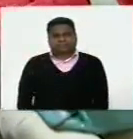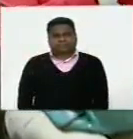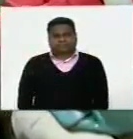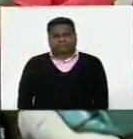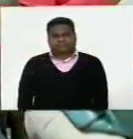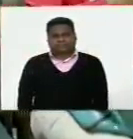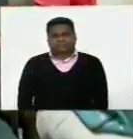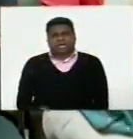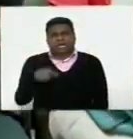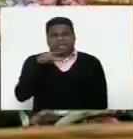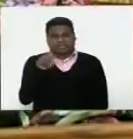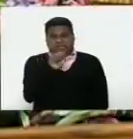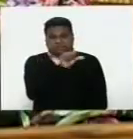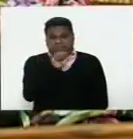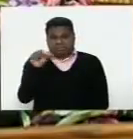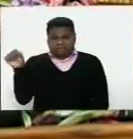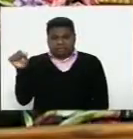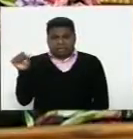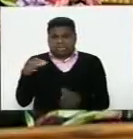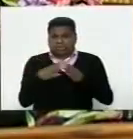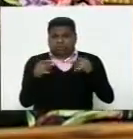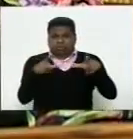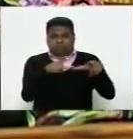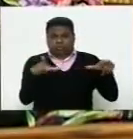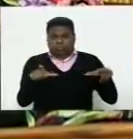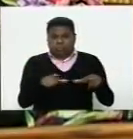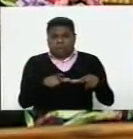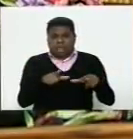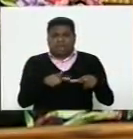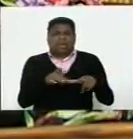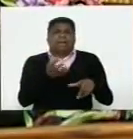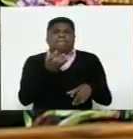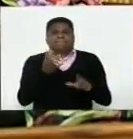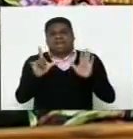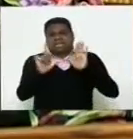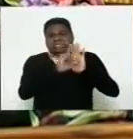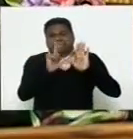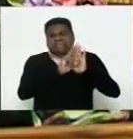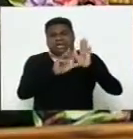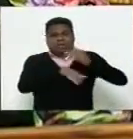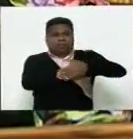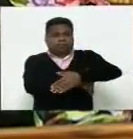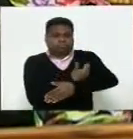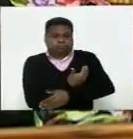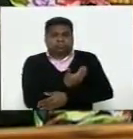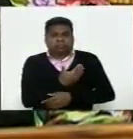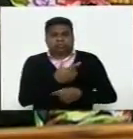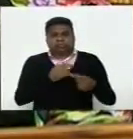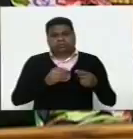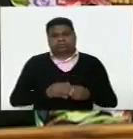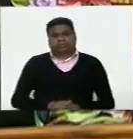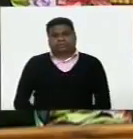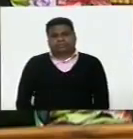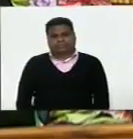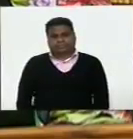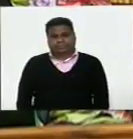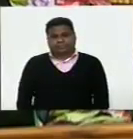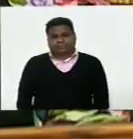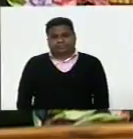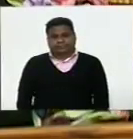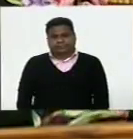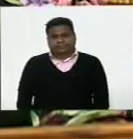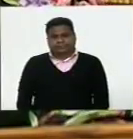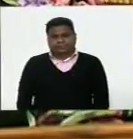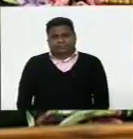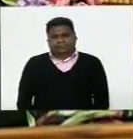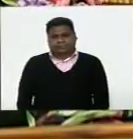Durante esta semana, todos los centros de salud pública o privada y los centros de educación públicos y